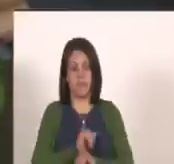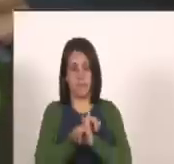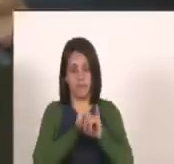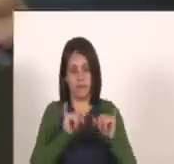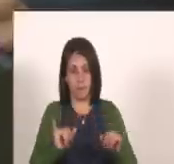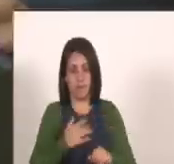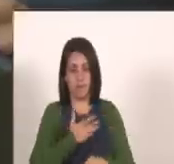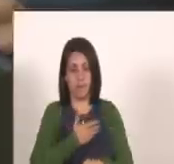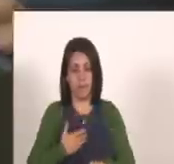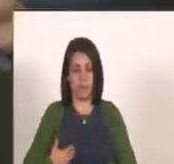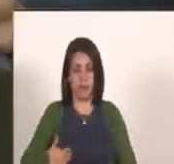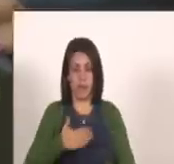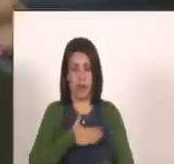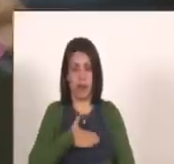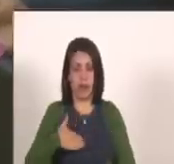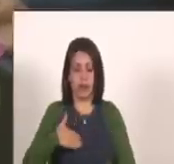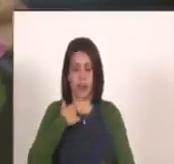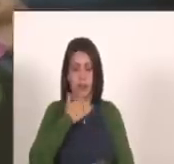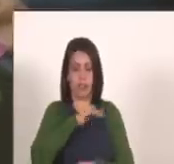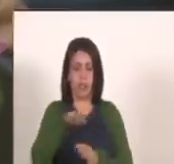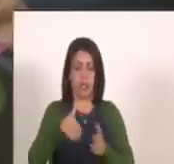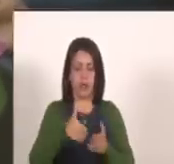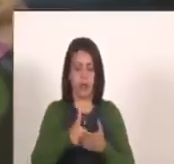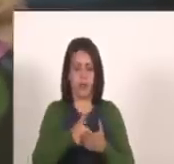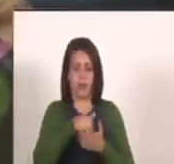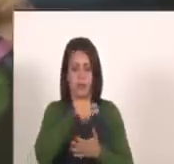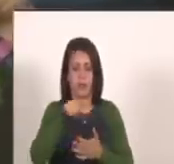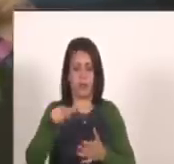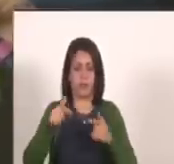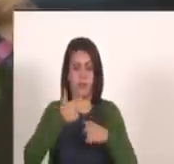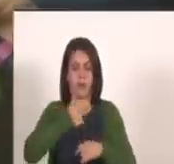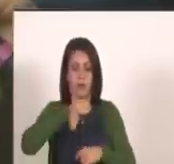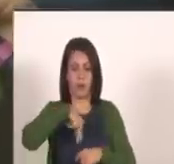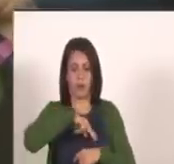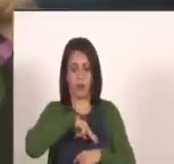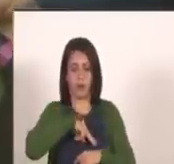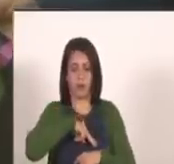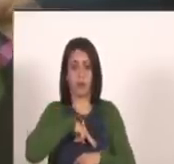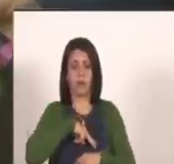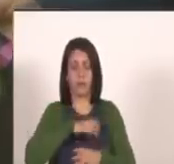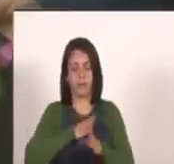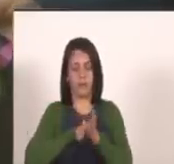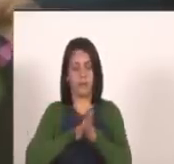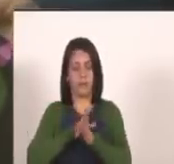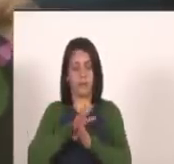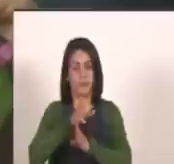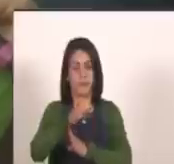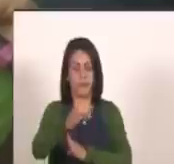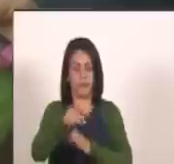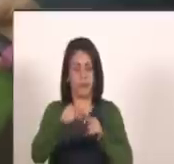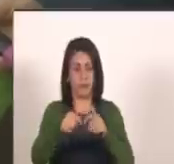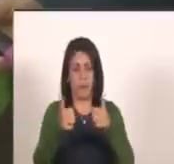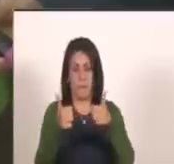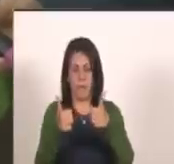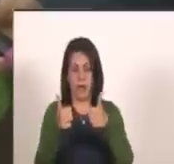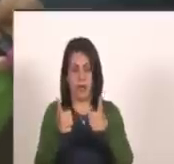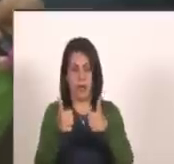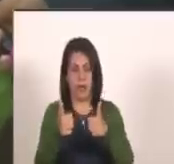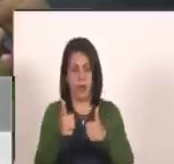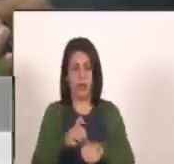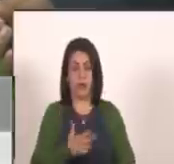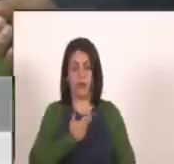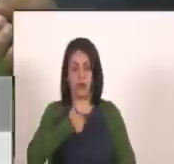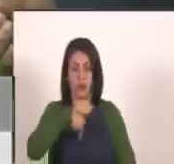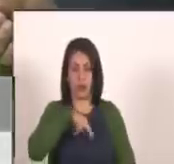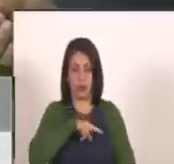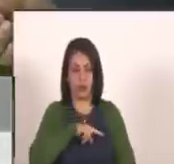Finalizando, presidente, quiero decirles a todas y a todos que nosotros hemos andado por el camino del bien,